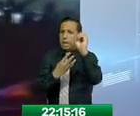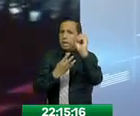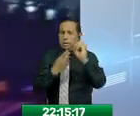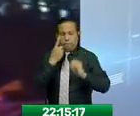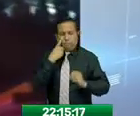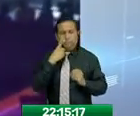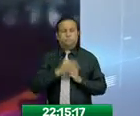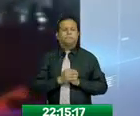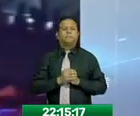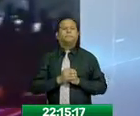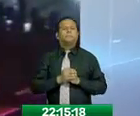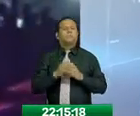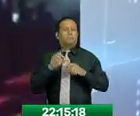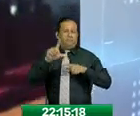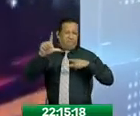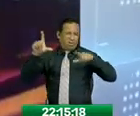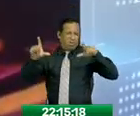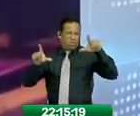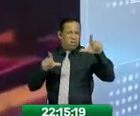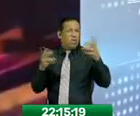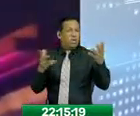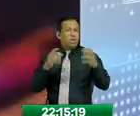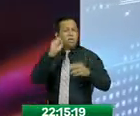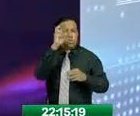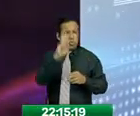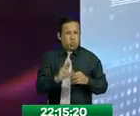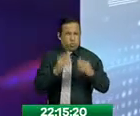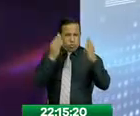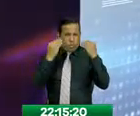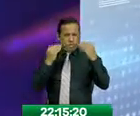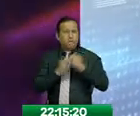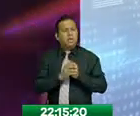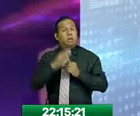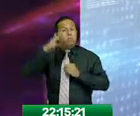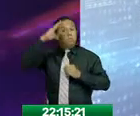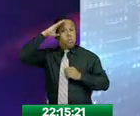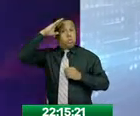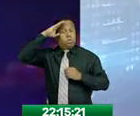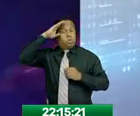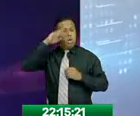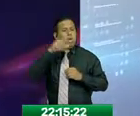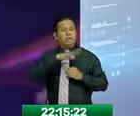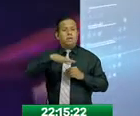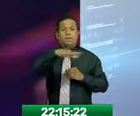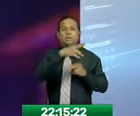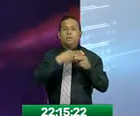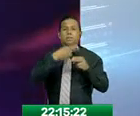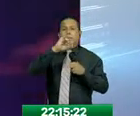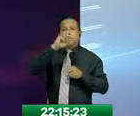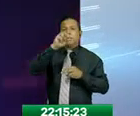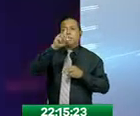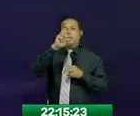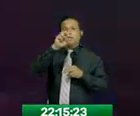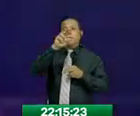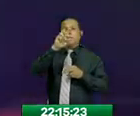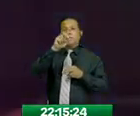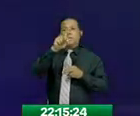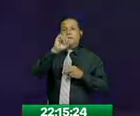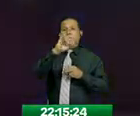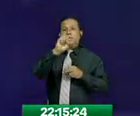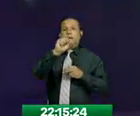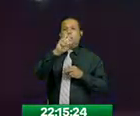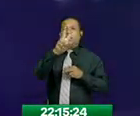Era un barrido por algunas cooperativas de la isla Trinitaria en el sur de Guayaquil, pero en la Independencia 2, la celebración era masiva en una